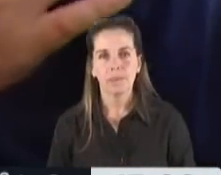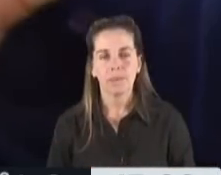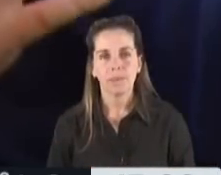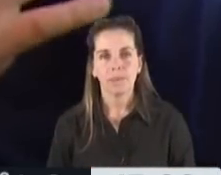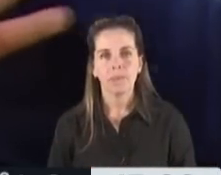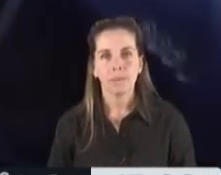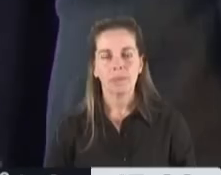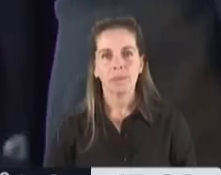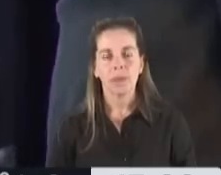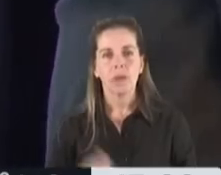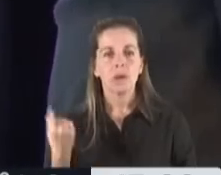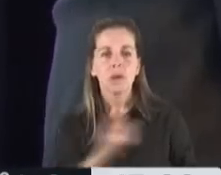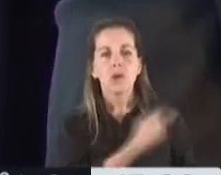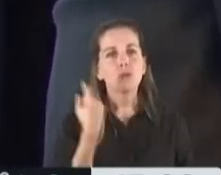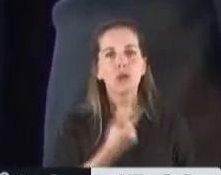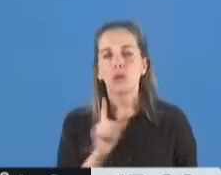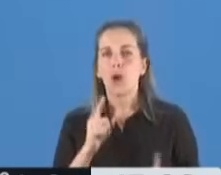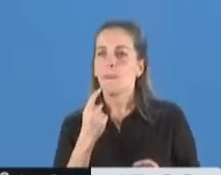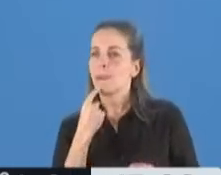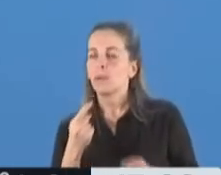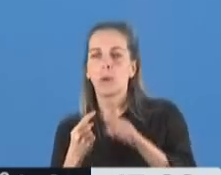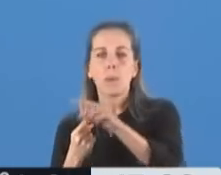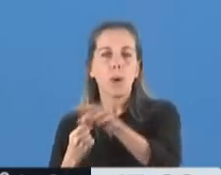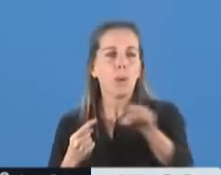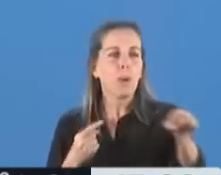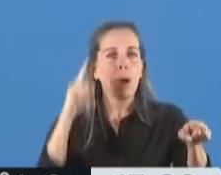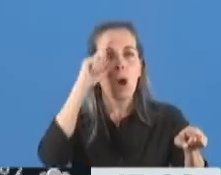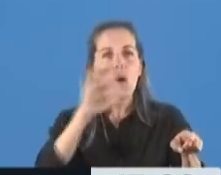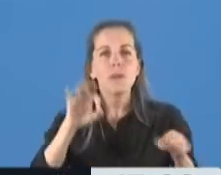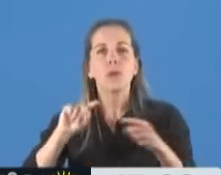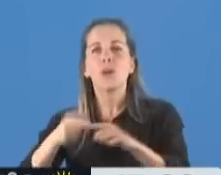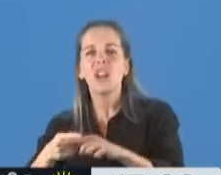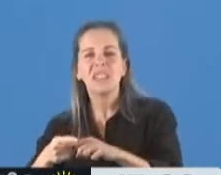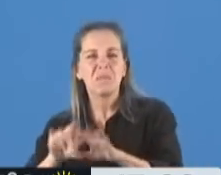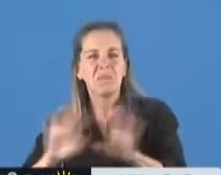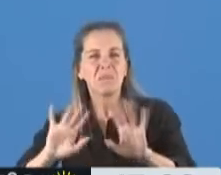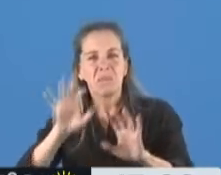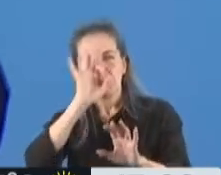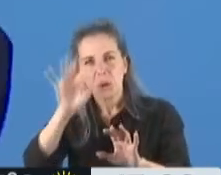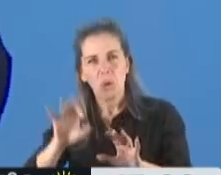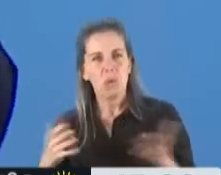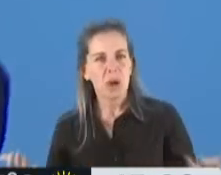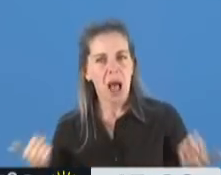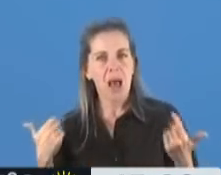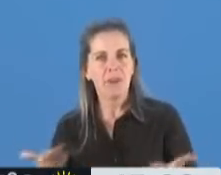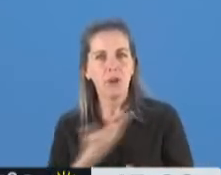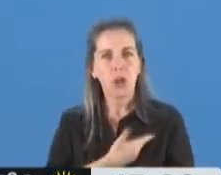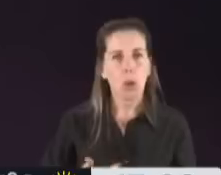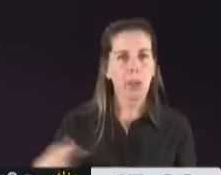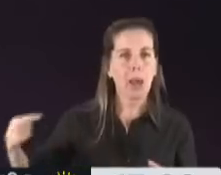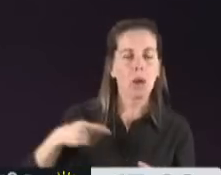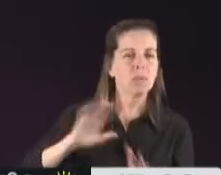Y nunca les preguntamos, nunca preguntamos cómo pensaban, qué ideología tenían, si en la interna estaban más cerca o más